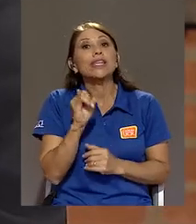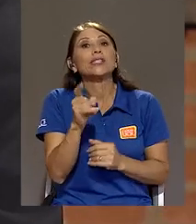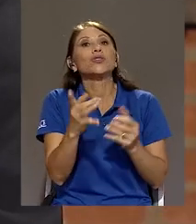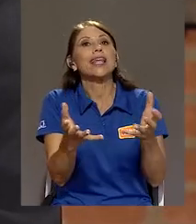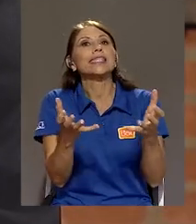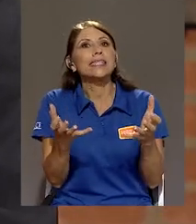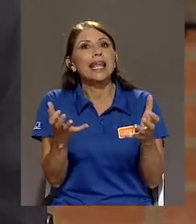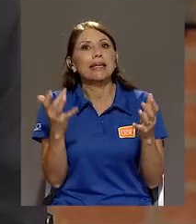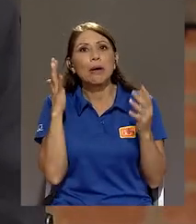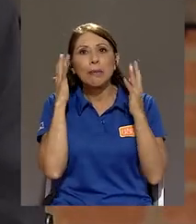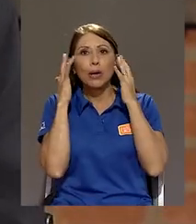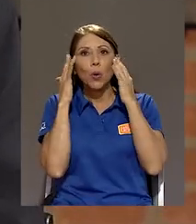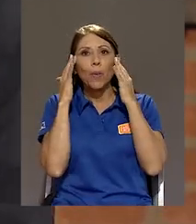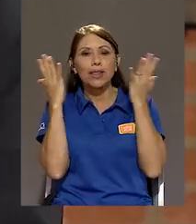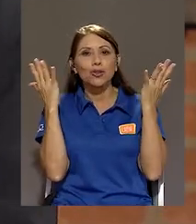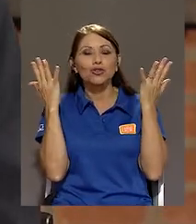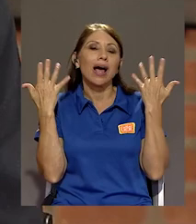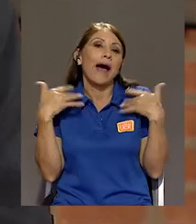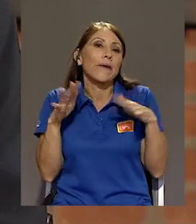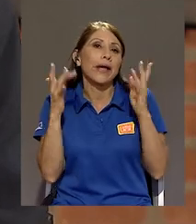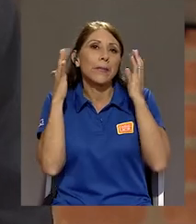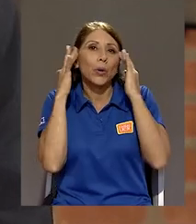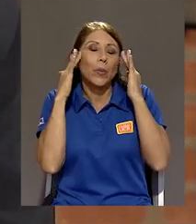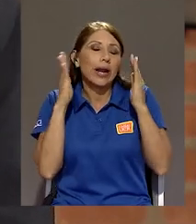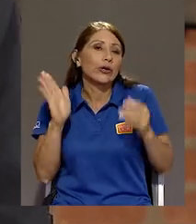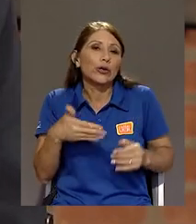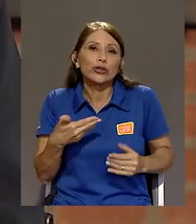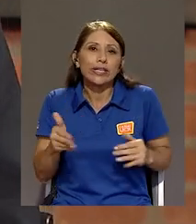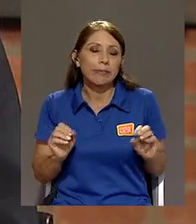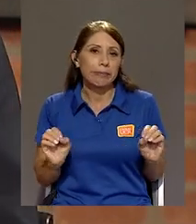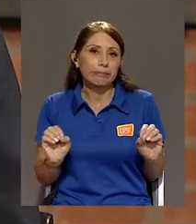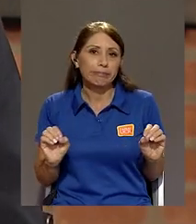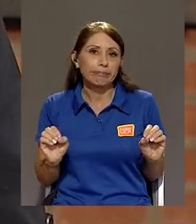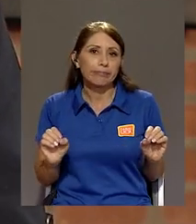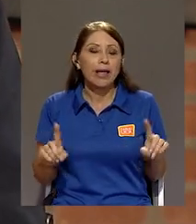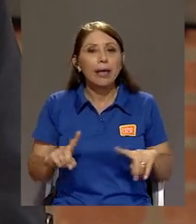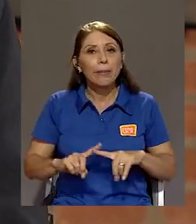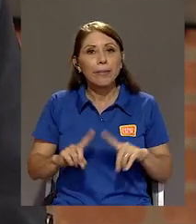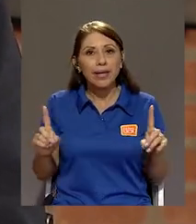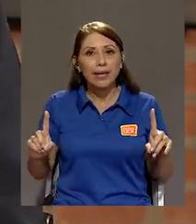conversando, y si ustedes quieren, hasta preocupándonos, aunque preocuparse no sirve de gran cosa,